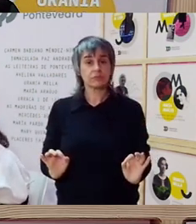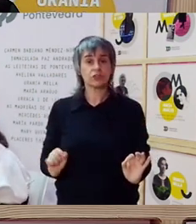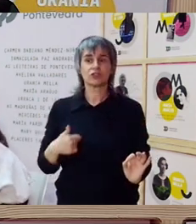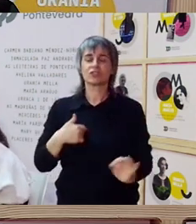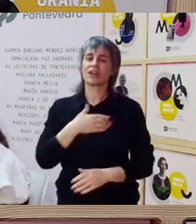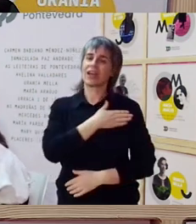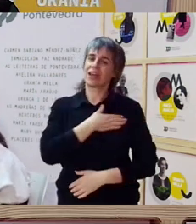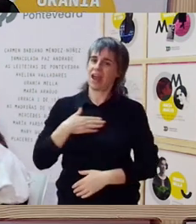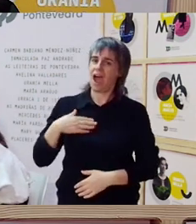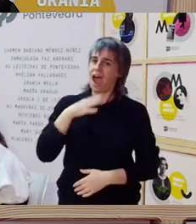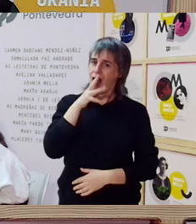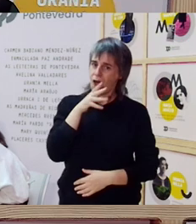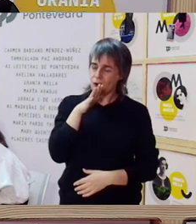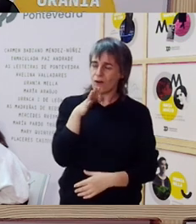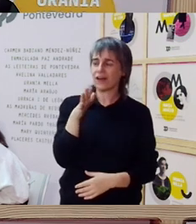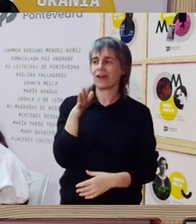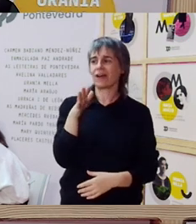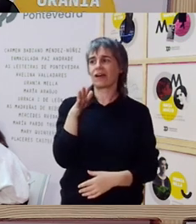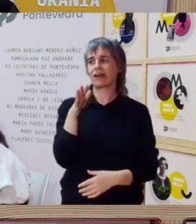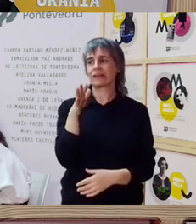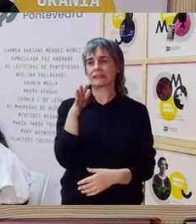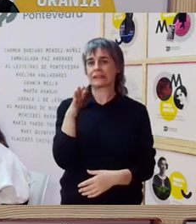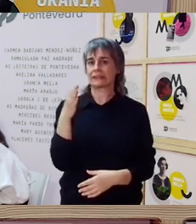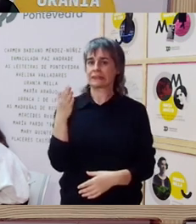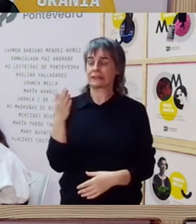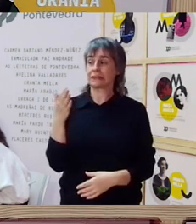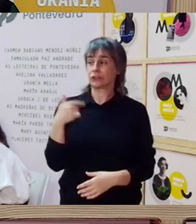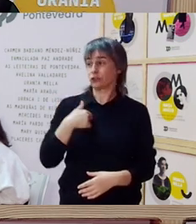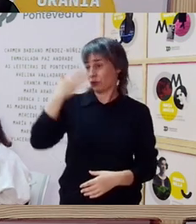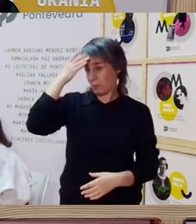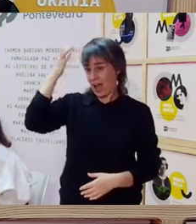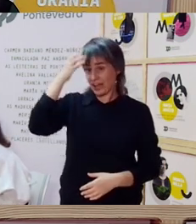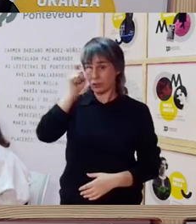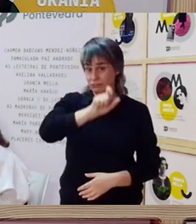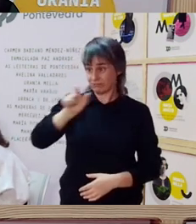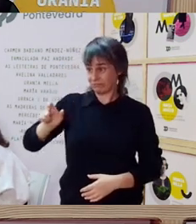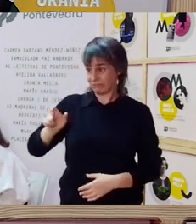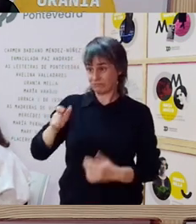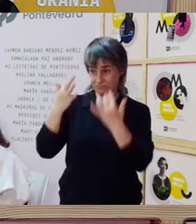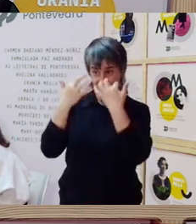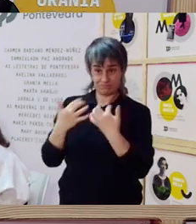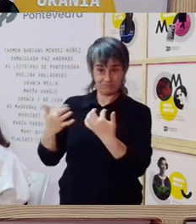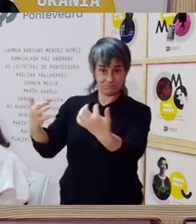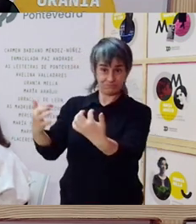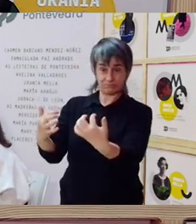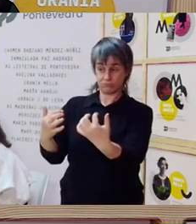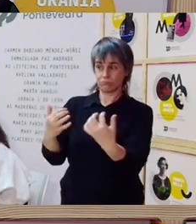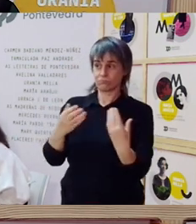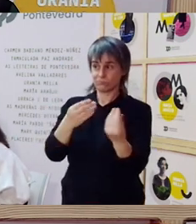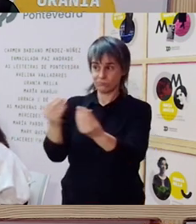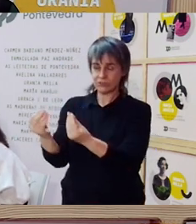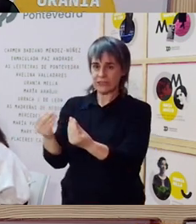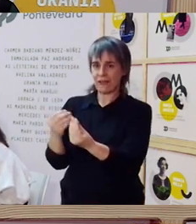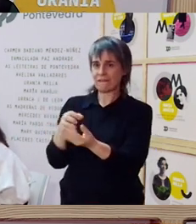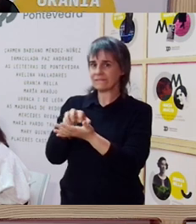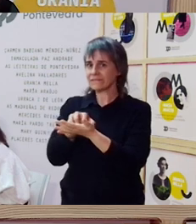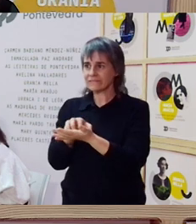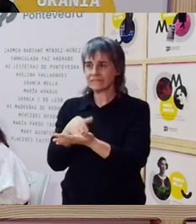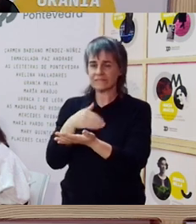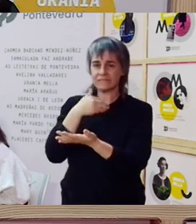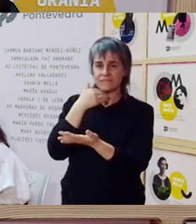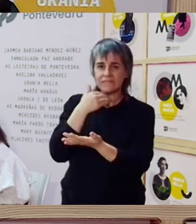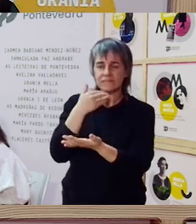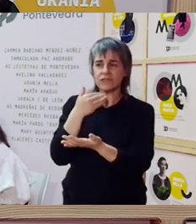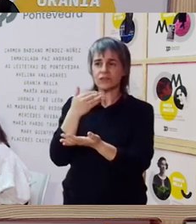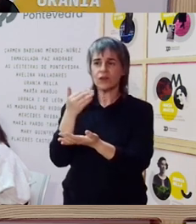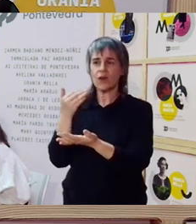quería agora abrir un pouquiño porque imagino que haberá persoas que, bueno, que igual teñen algunha cercanía